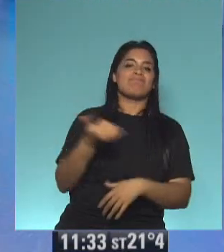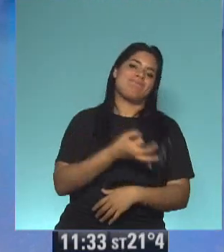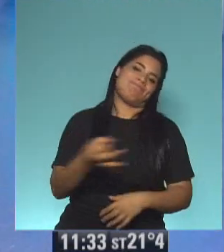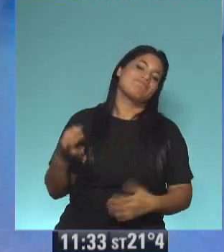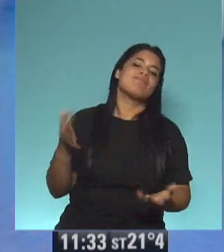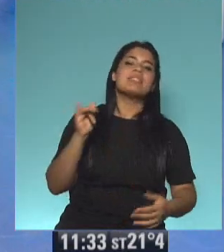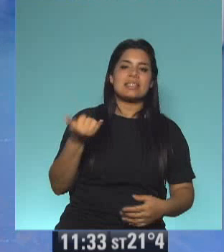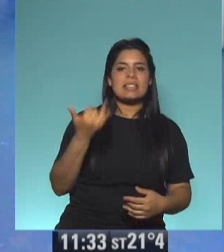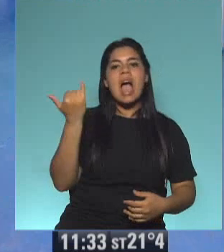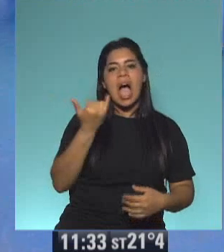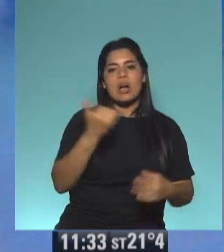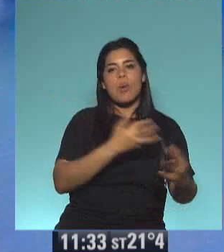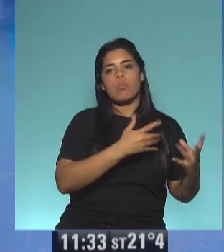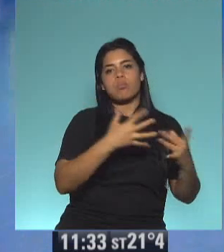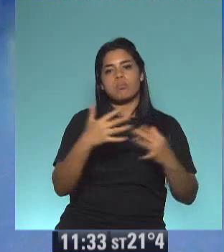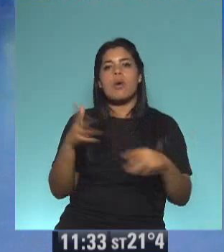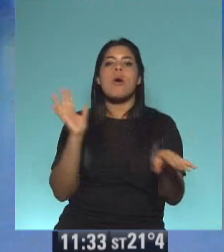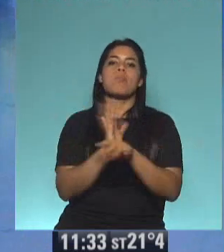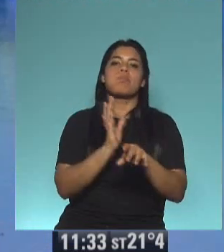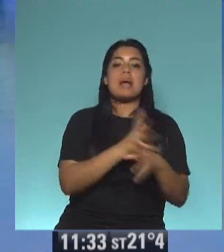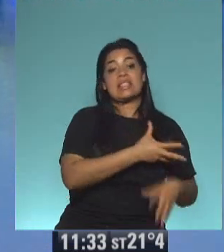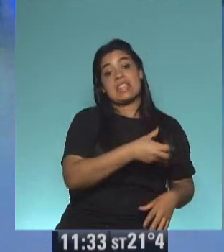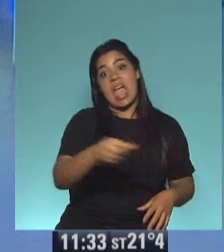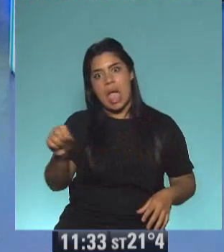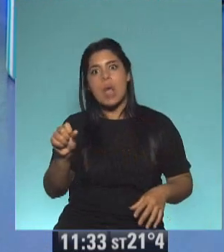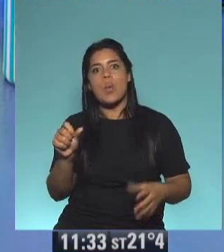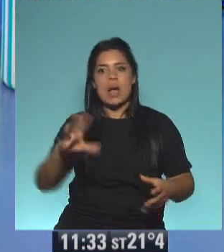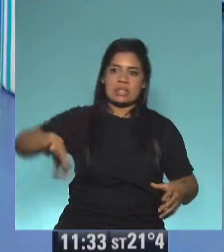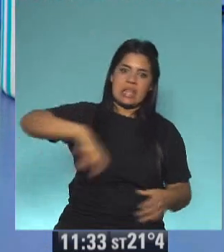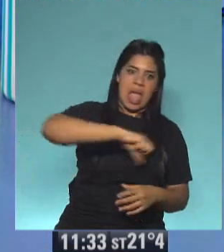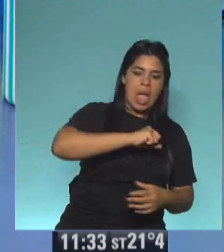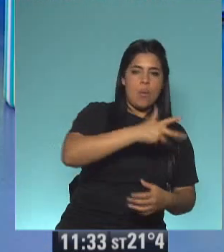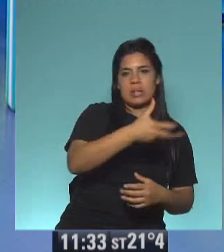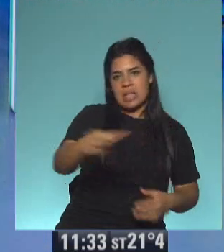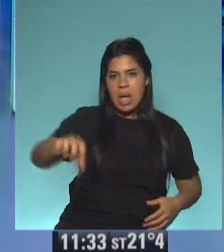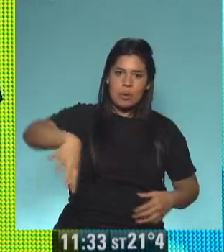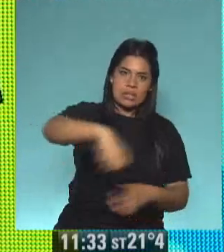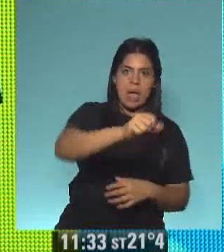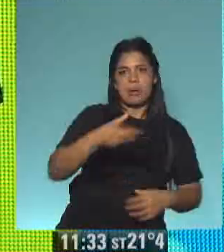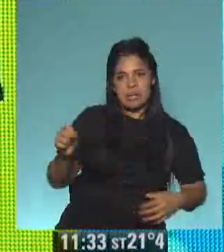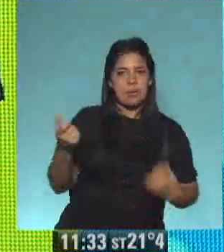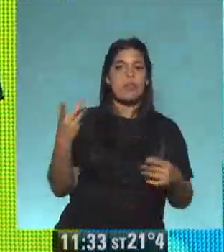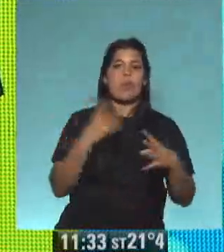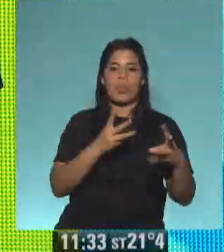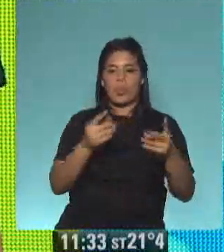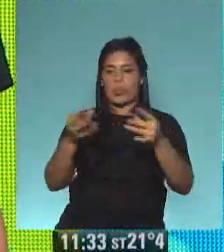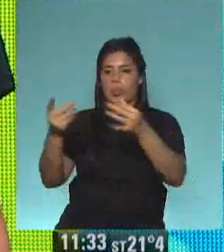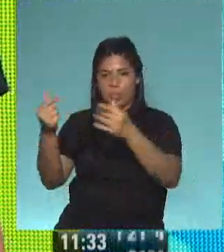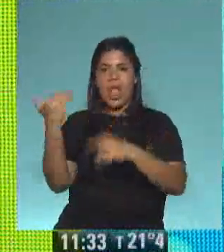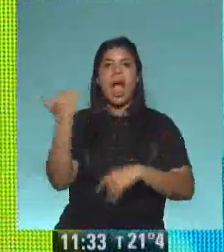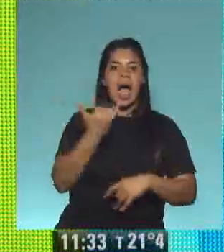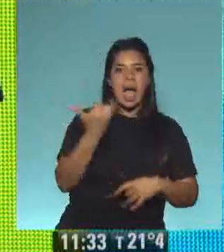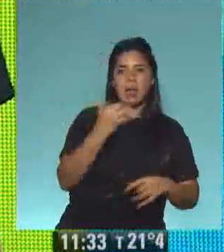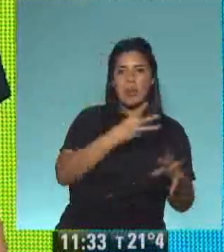está ahí y transporta, por ejemplo, micropartículas. Exactamente, entonces el aroma viaja en partículas en el aire y por